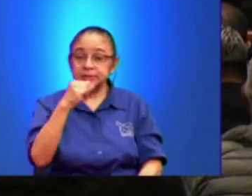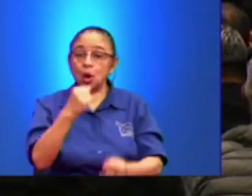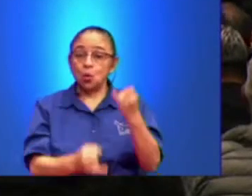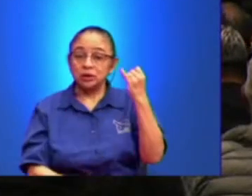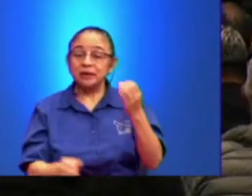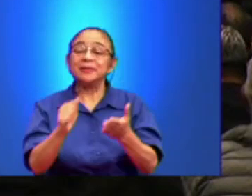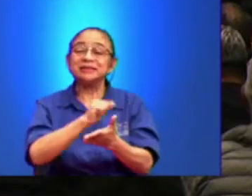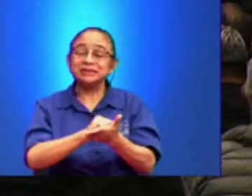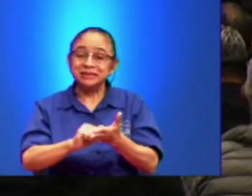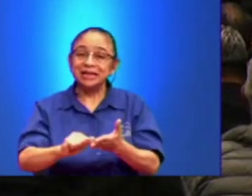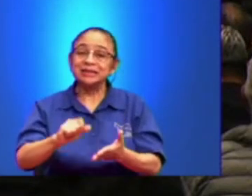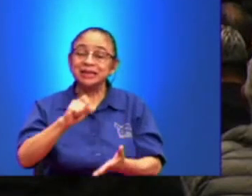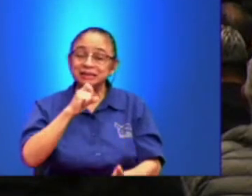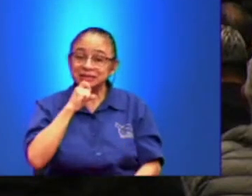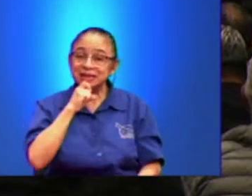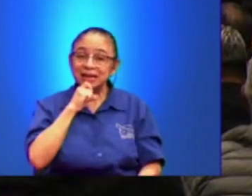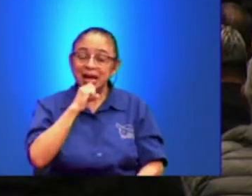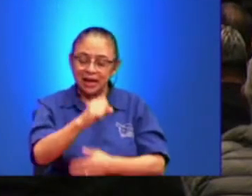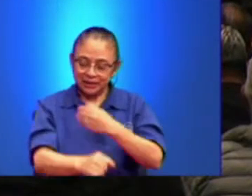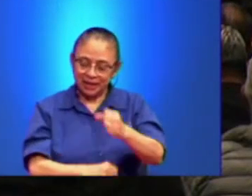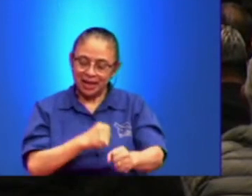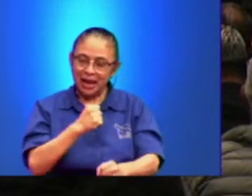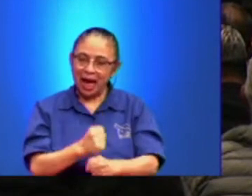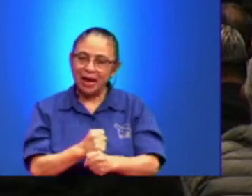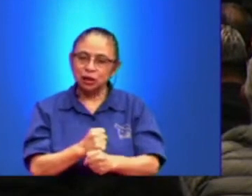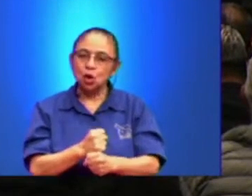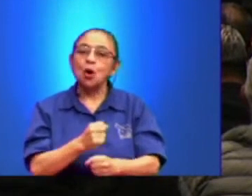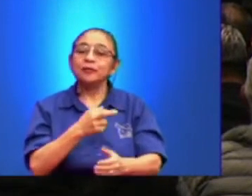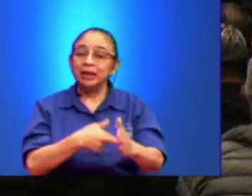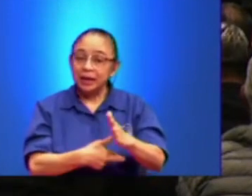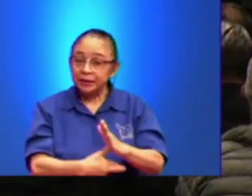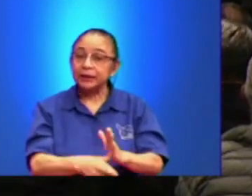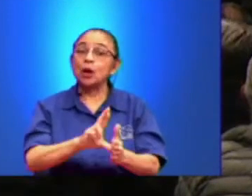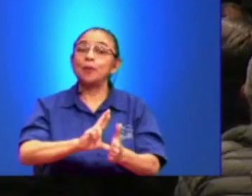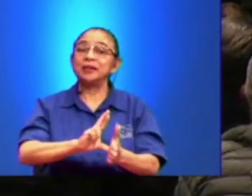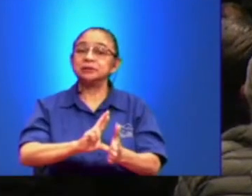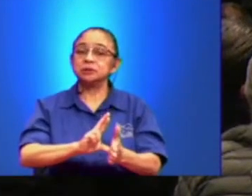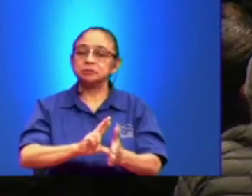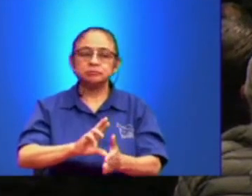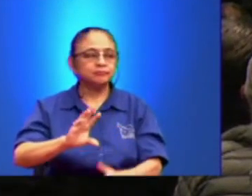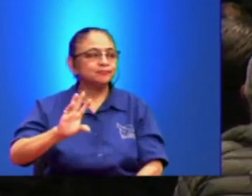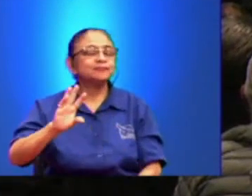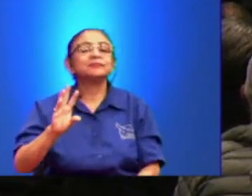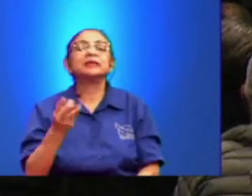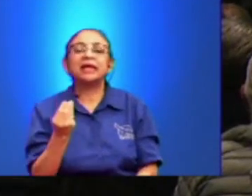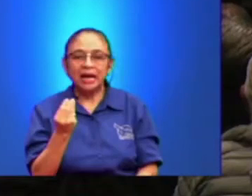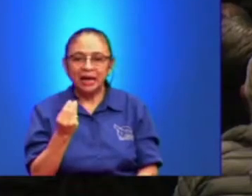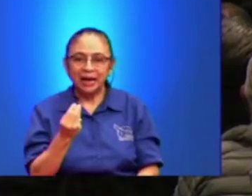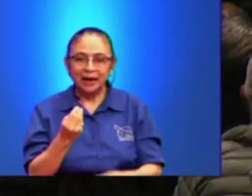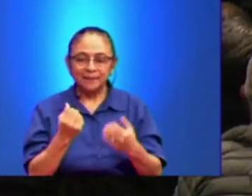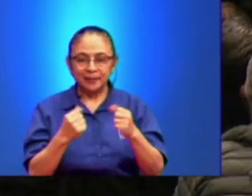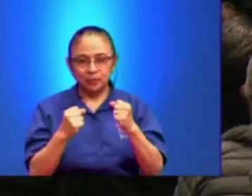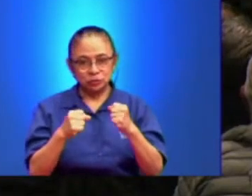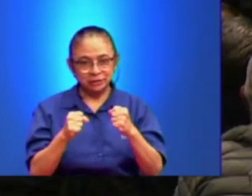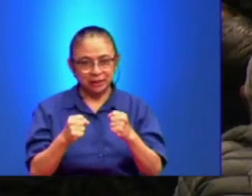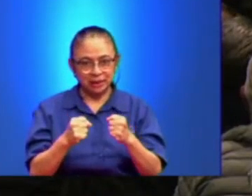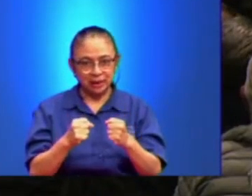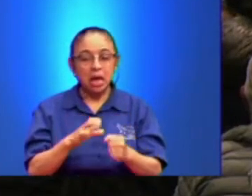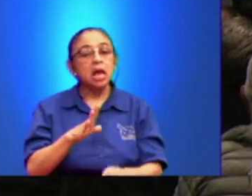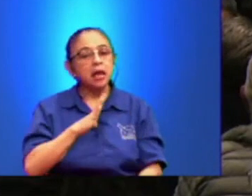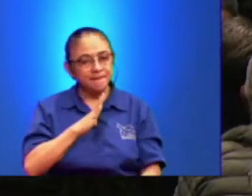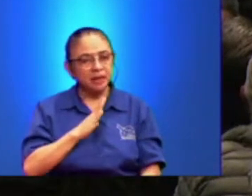cena del año de la recuperación qué es lo que vamos a hacer y para obtener el beneficio